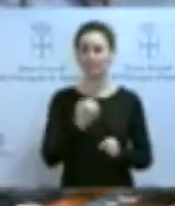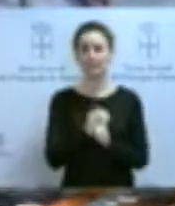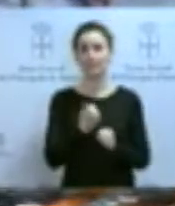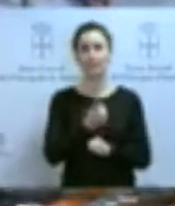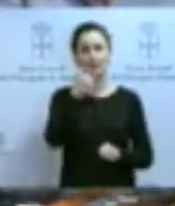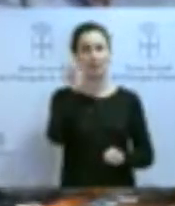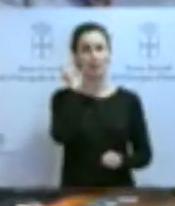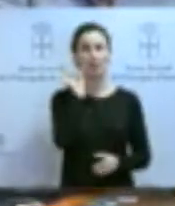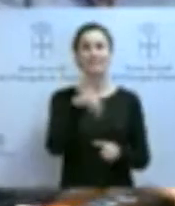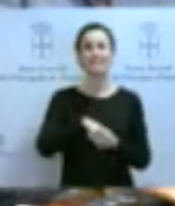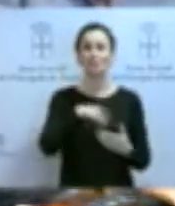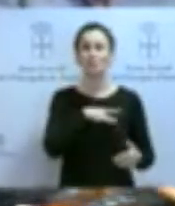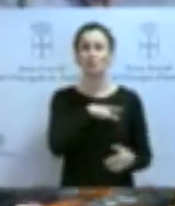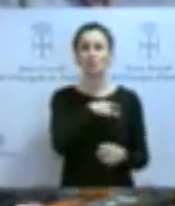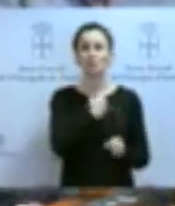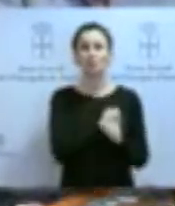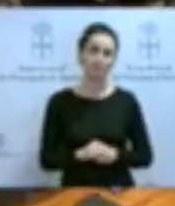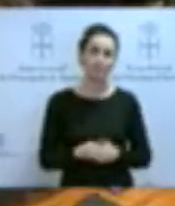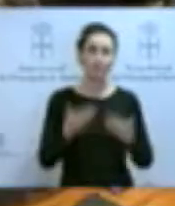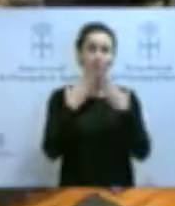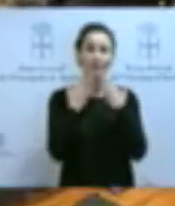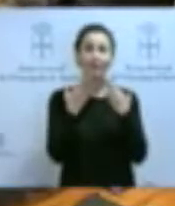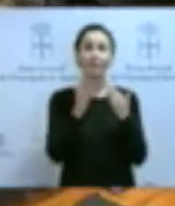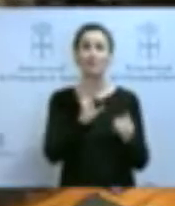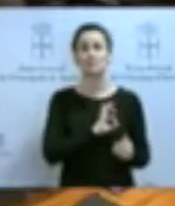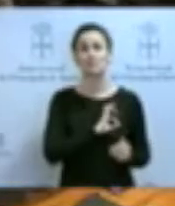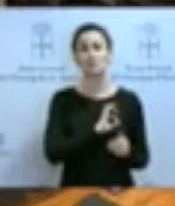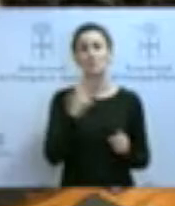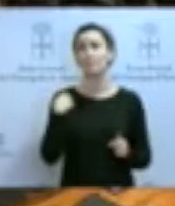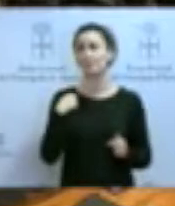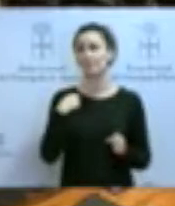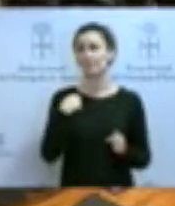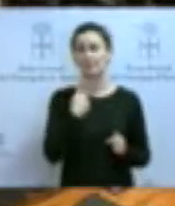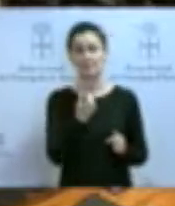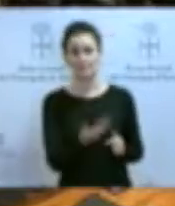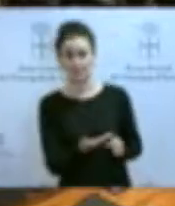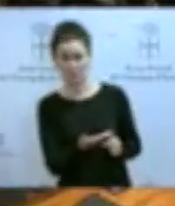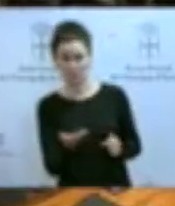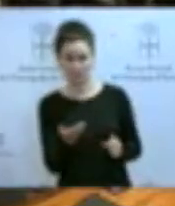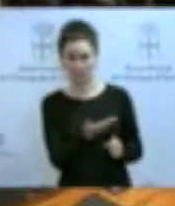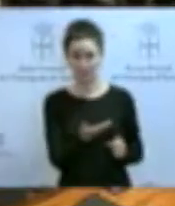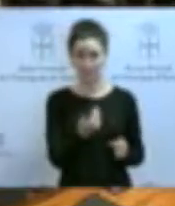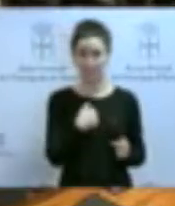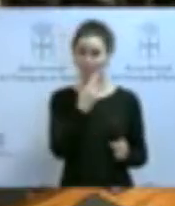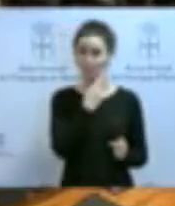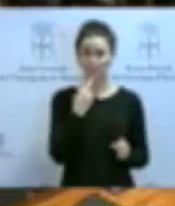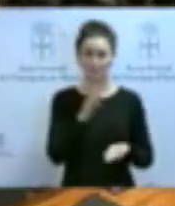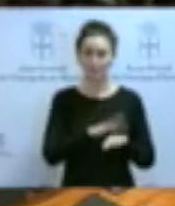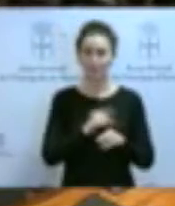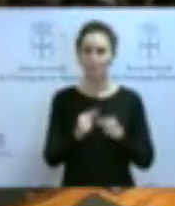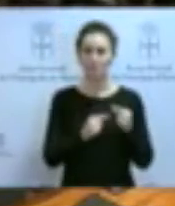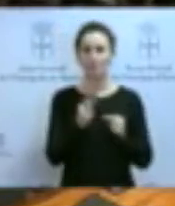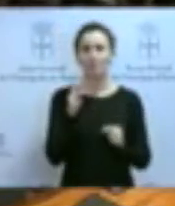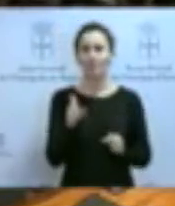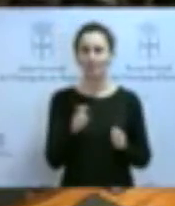de la Administración asturiana como consecuencia de los recortes? Señora presidenta, señoría, este Gobierno se ha comprometido a la recuperación progresiva de los derechos